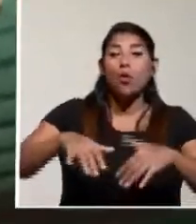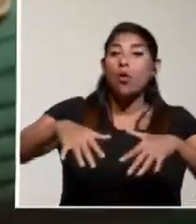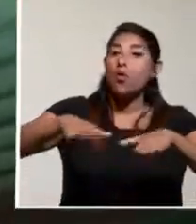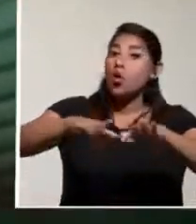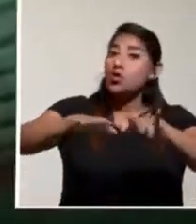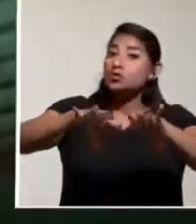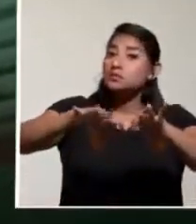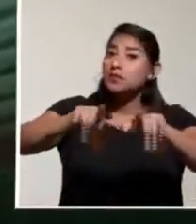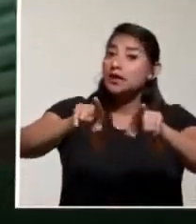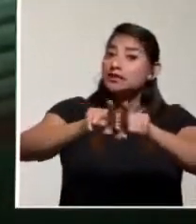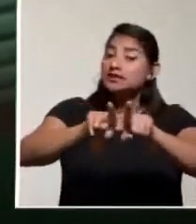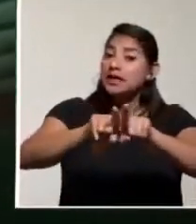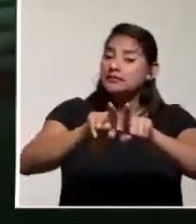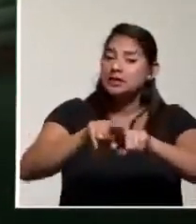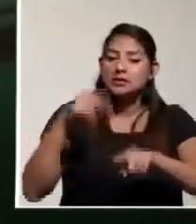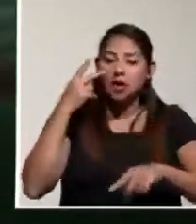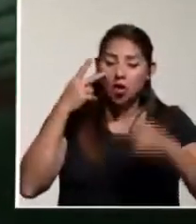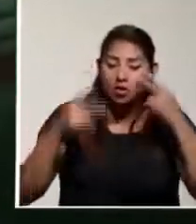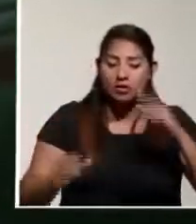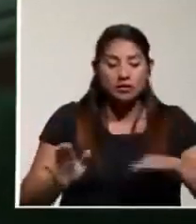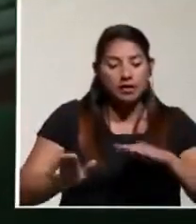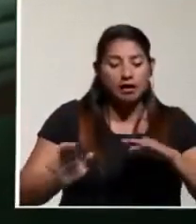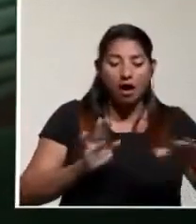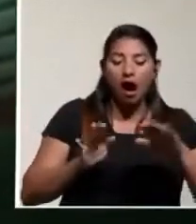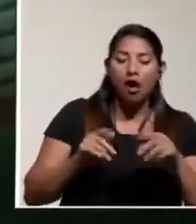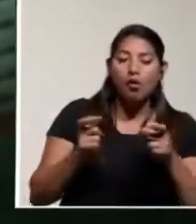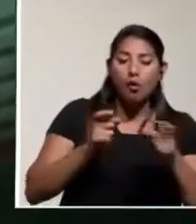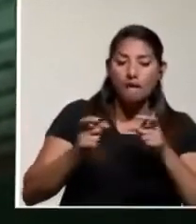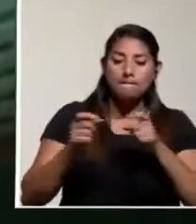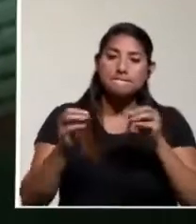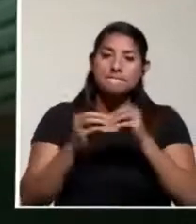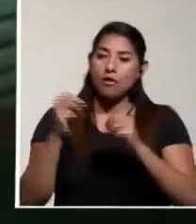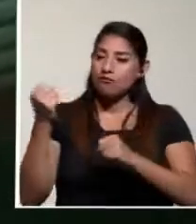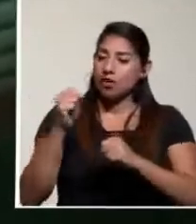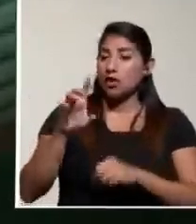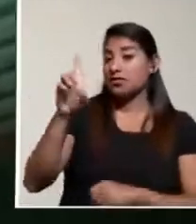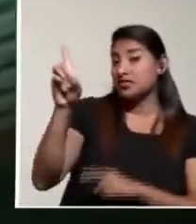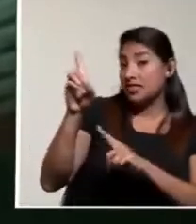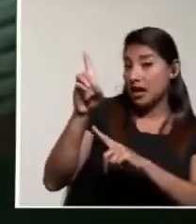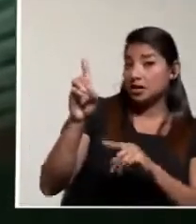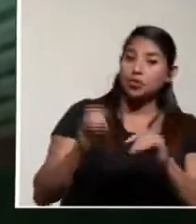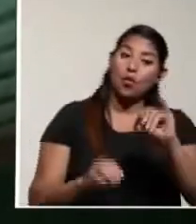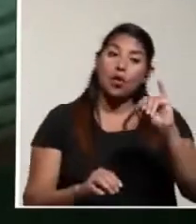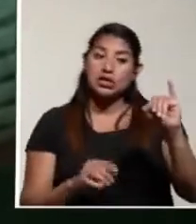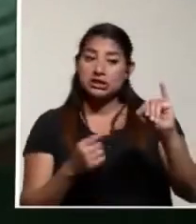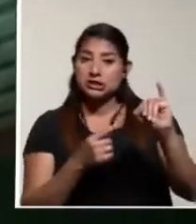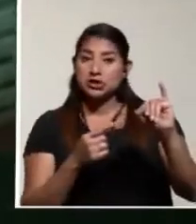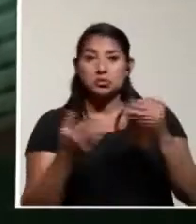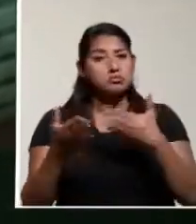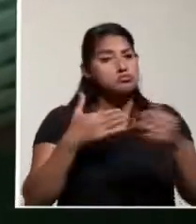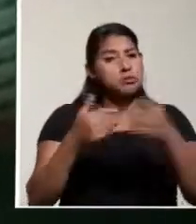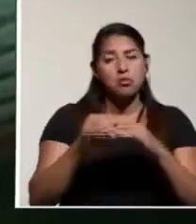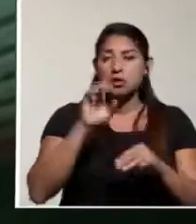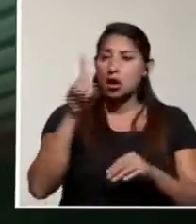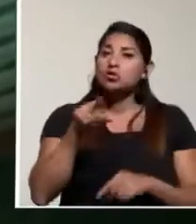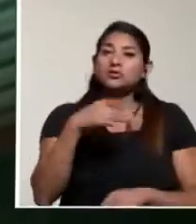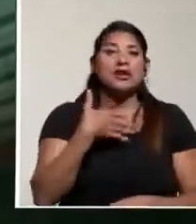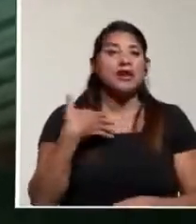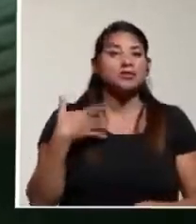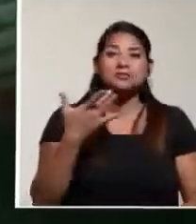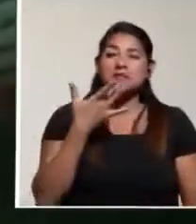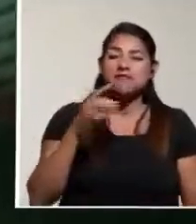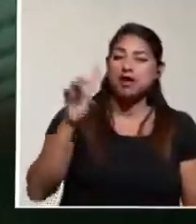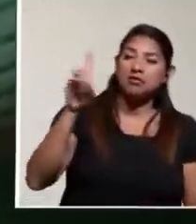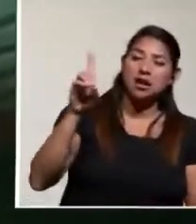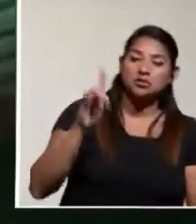claro. Y entonces ahí van conociendo su lado derecho o izquierdo. Se lo ponen en cualquier lado, el que les guste